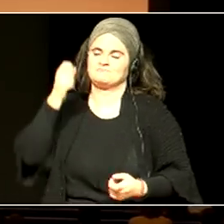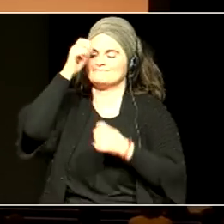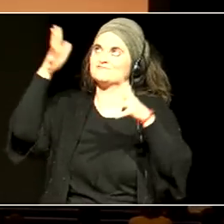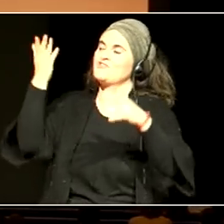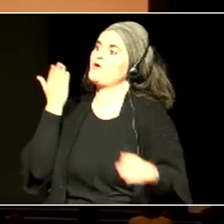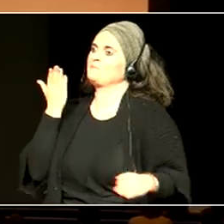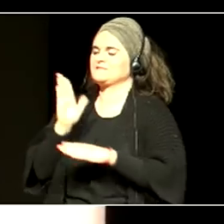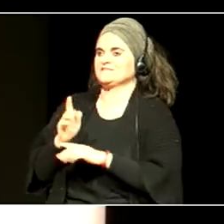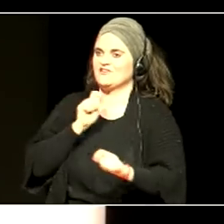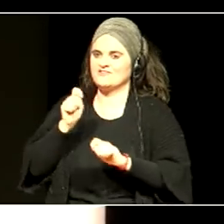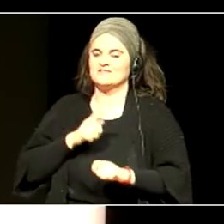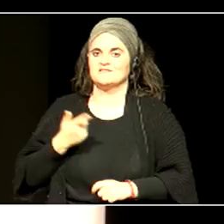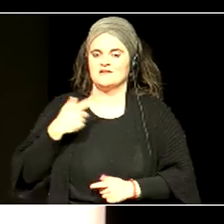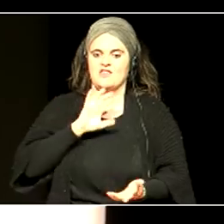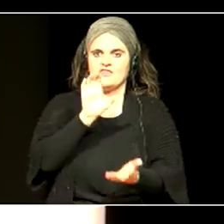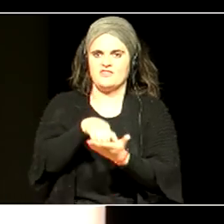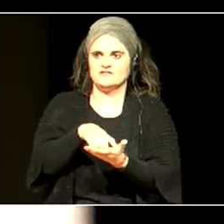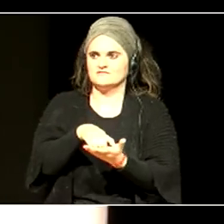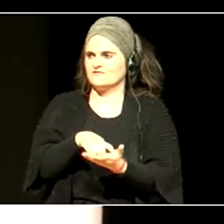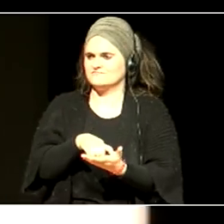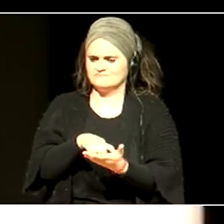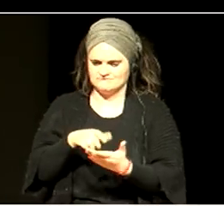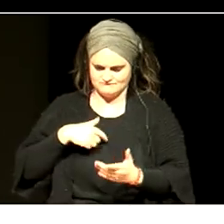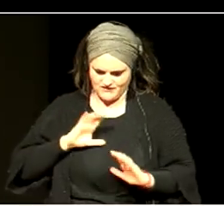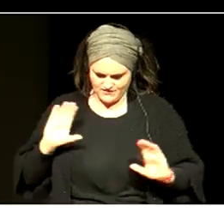lanbide eta ike hor reune